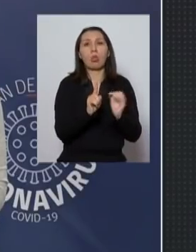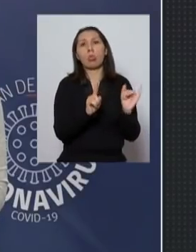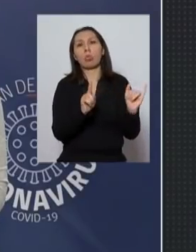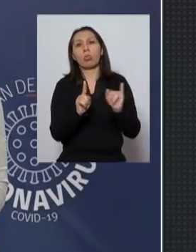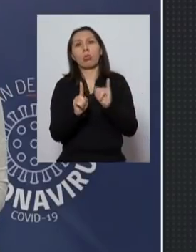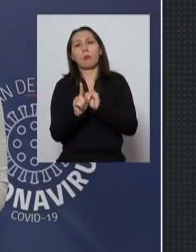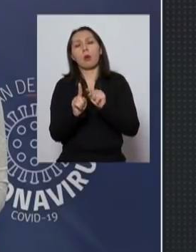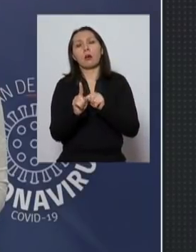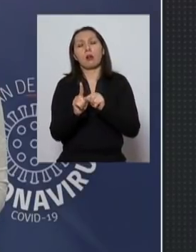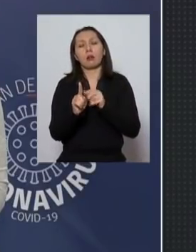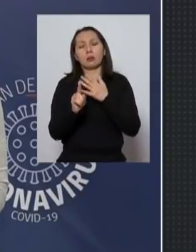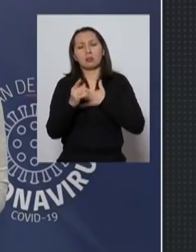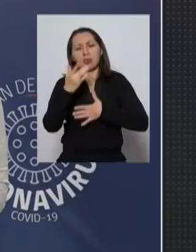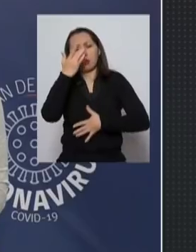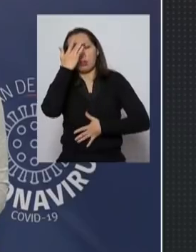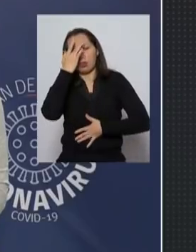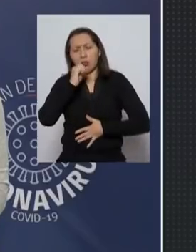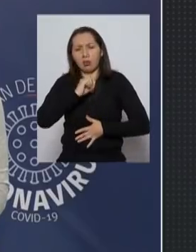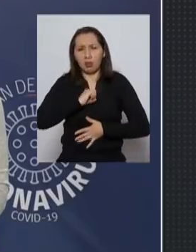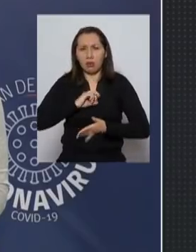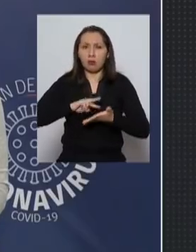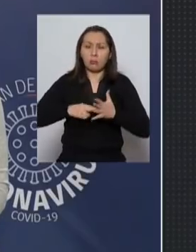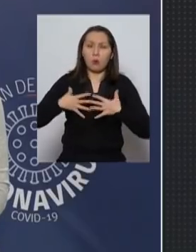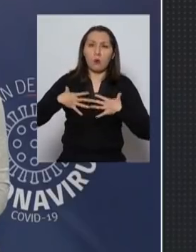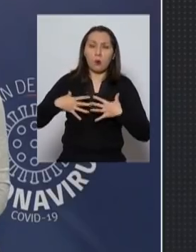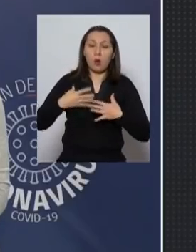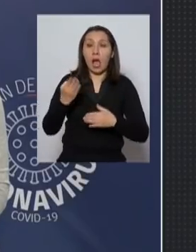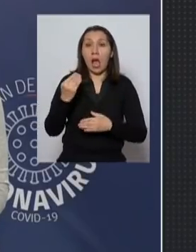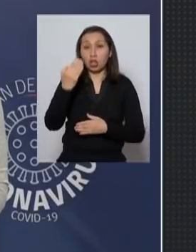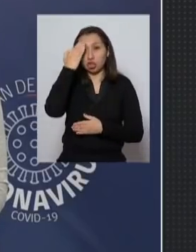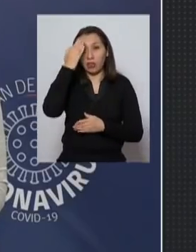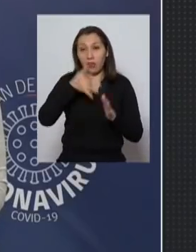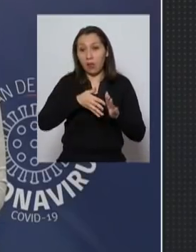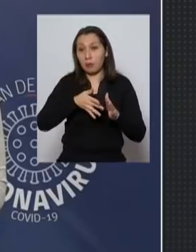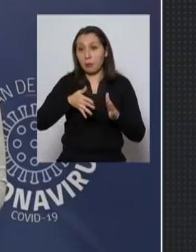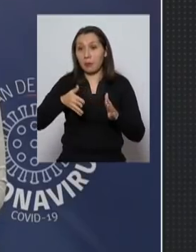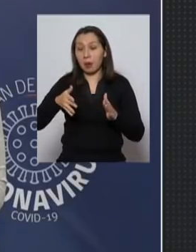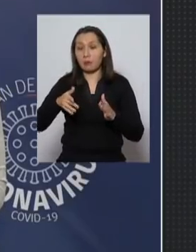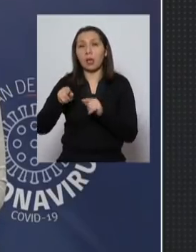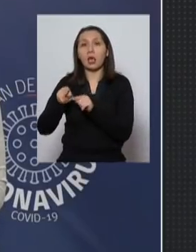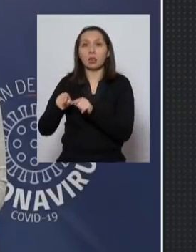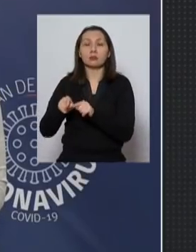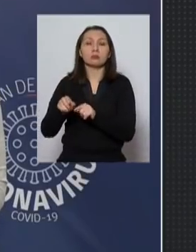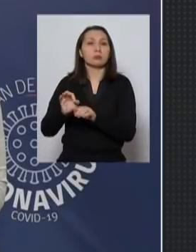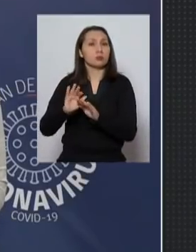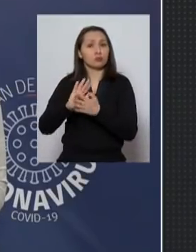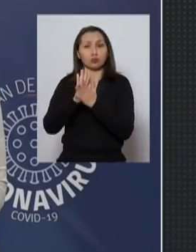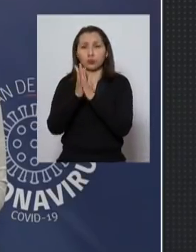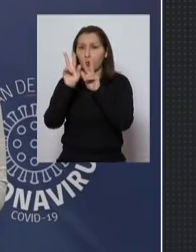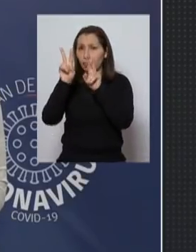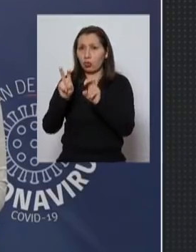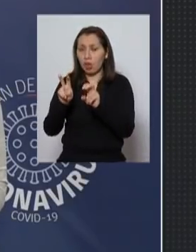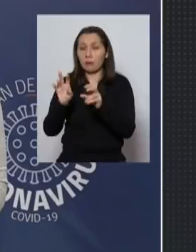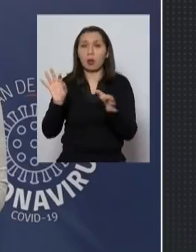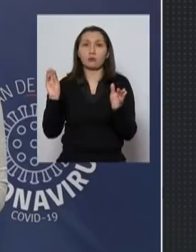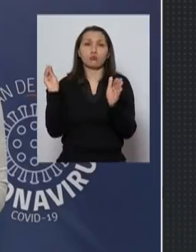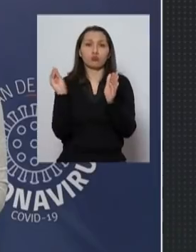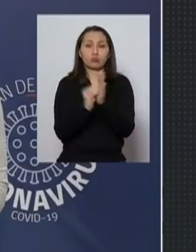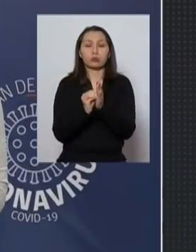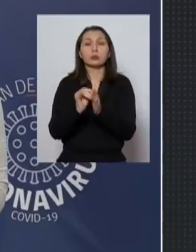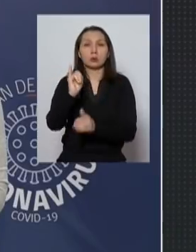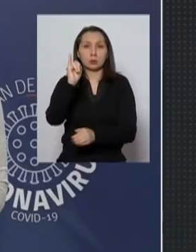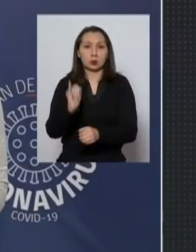desarrollan síntomas propios de una infección respiratoria en los 14 días siguientes, se considere para todos los efectos como un